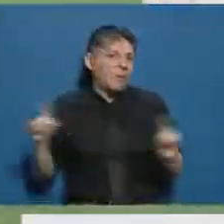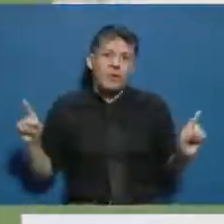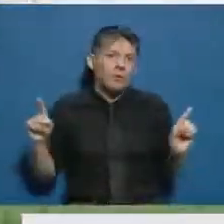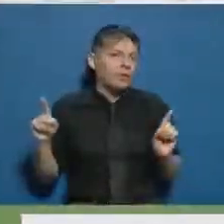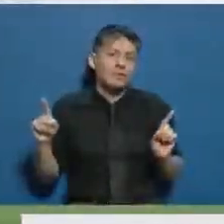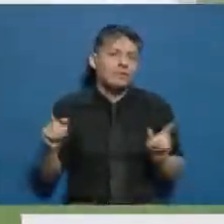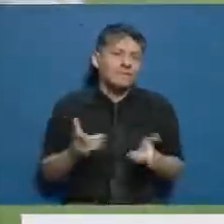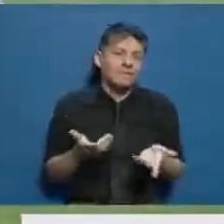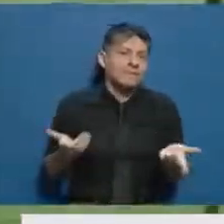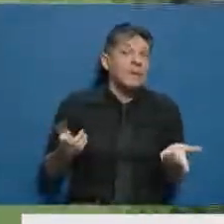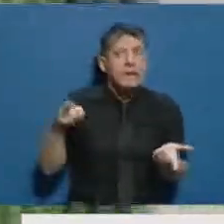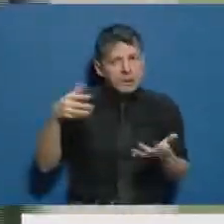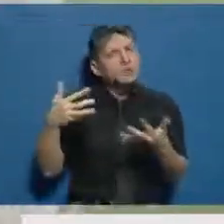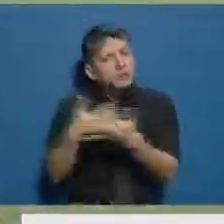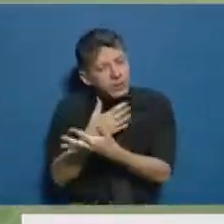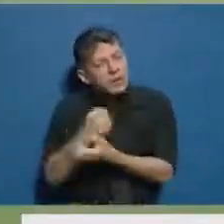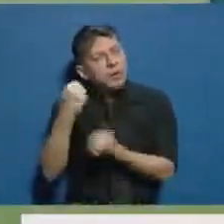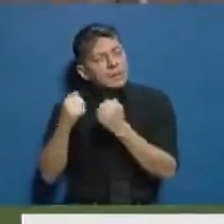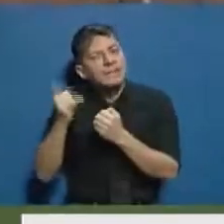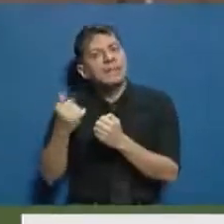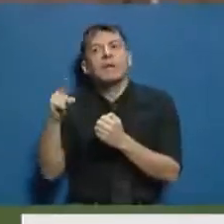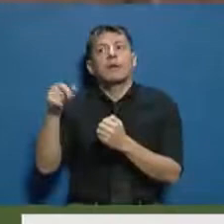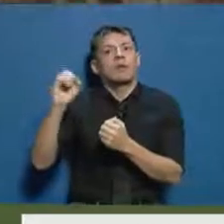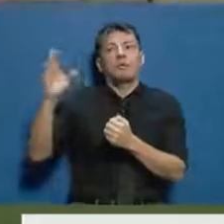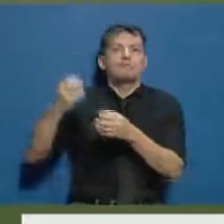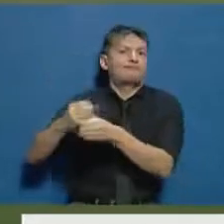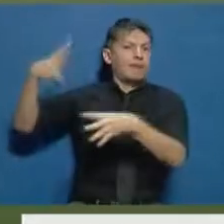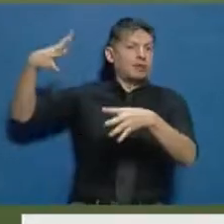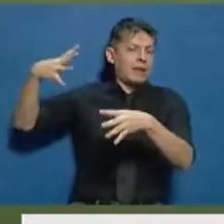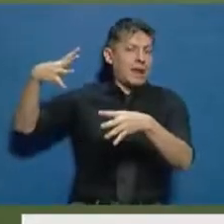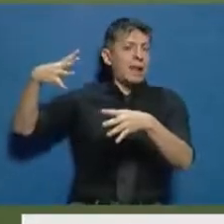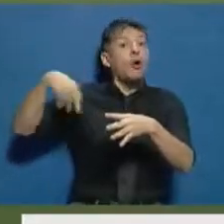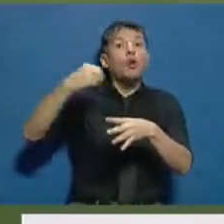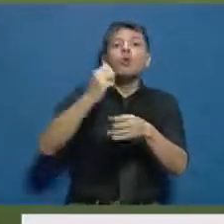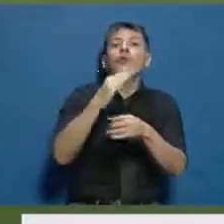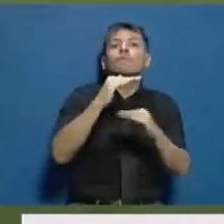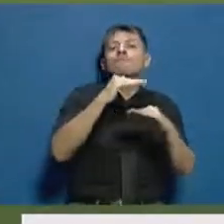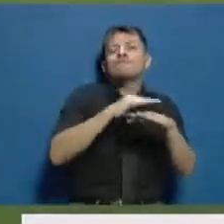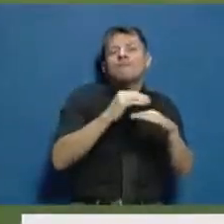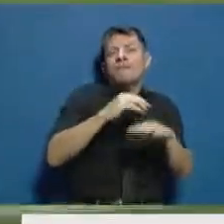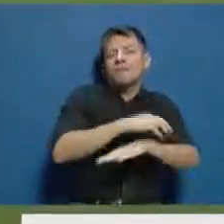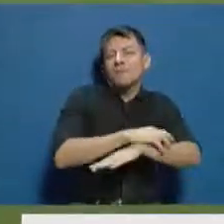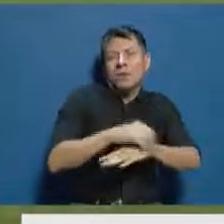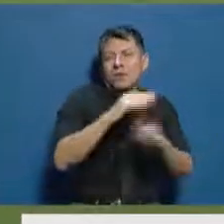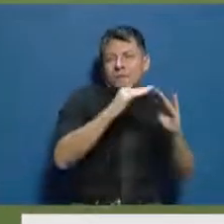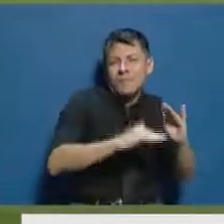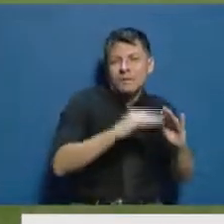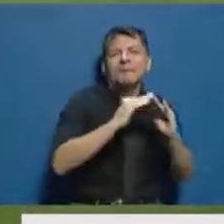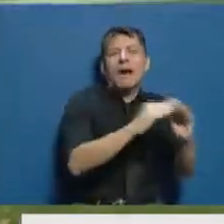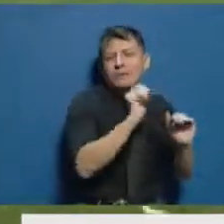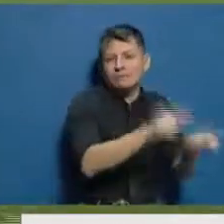también están sufriendo económicamente, pero son clubes profesionales. Estamos hablando bien de los equipos de barrio. Bueno, esta